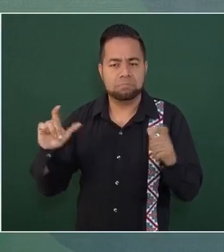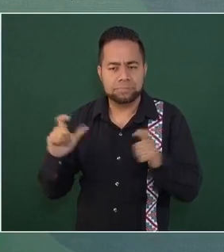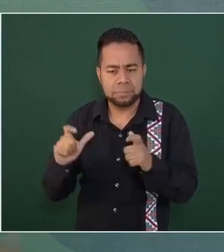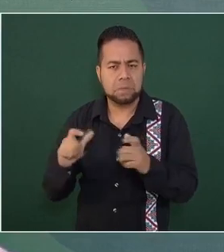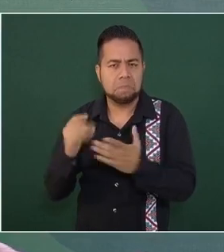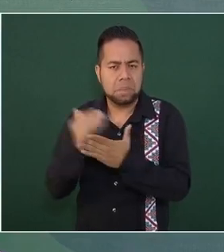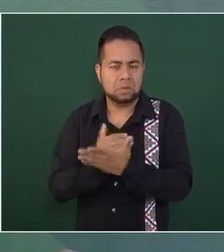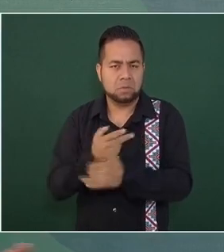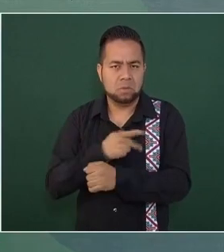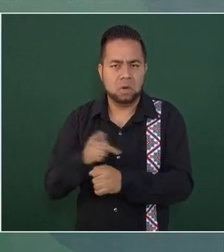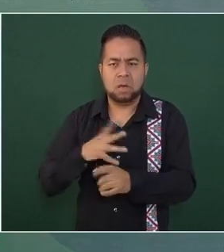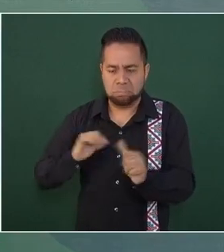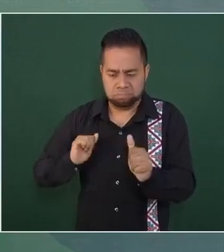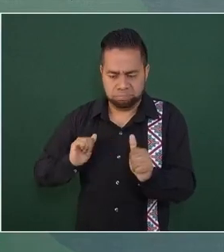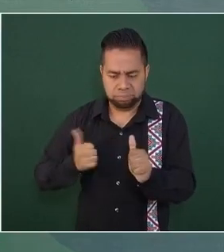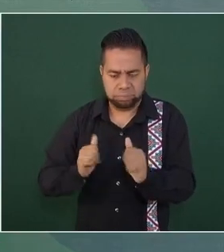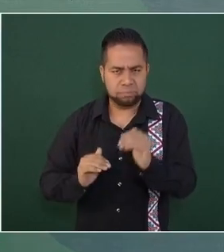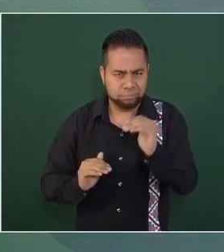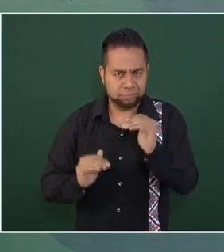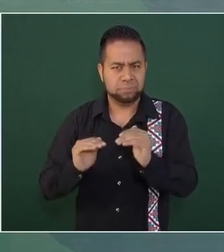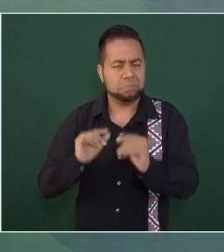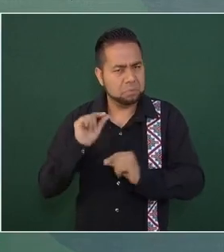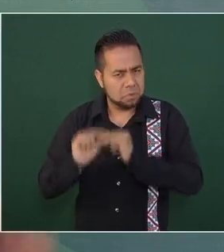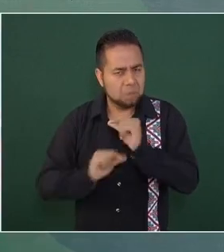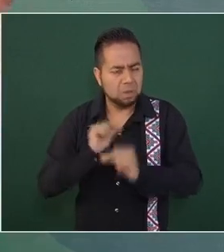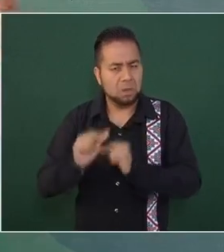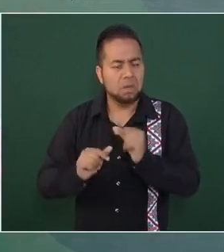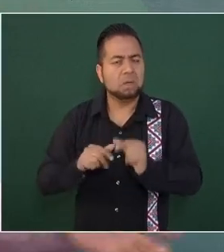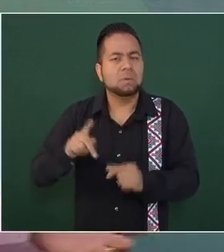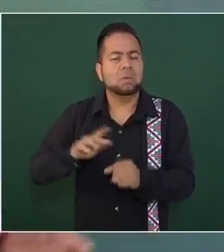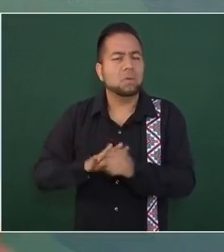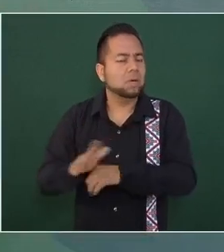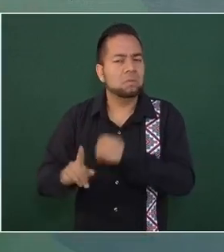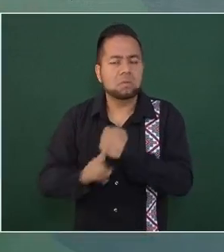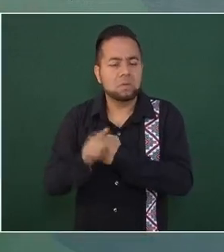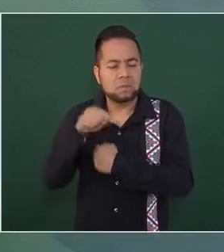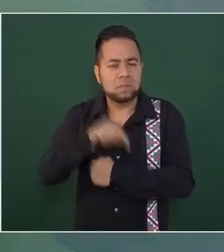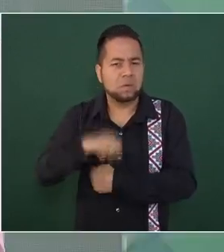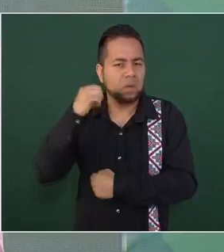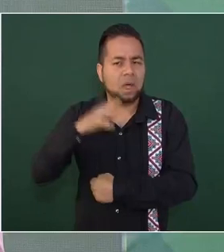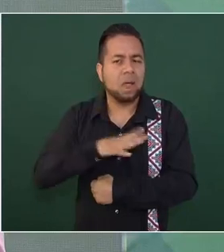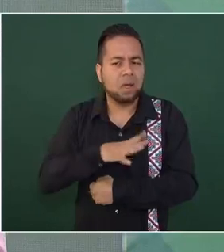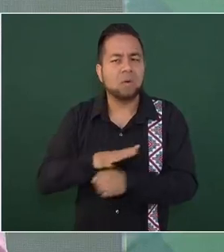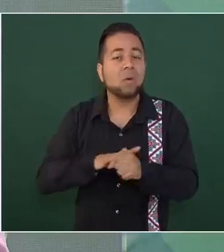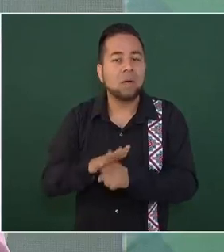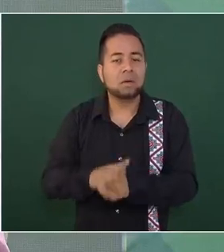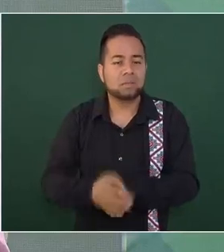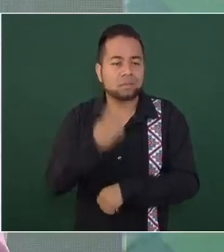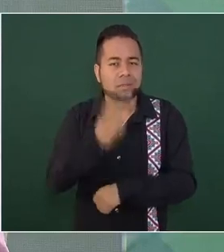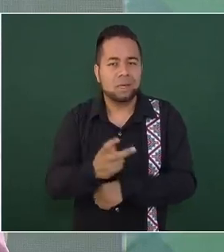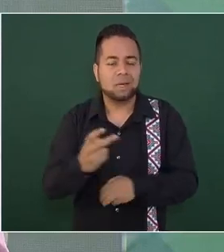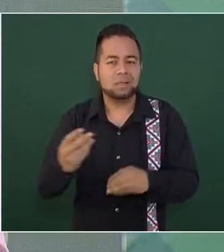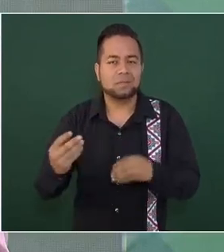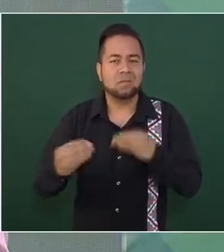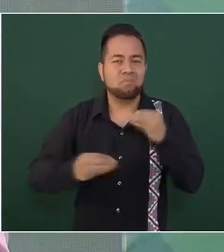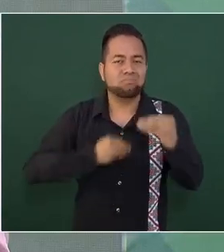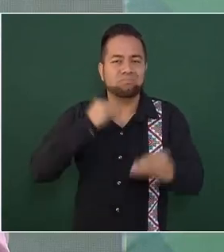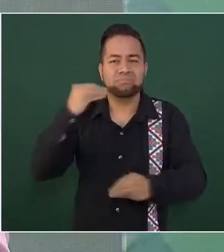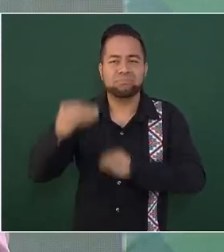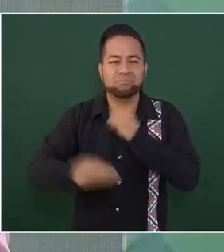la desigualdad pero qué problemas hay estos enfrentamientos